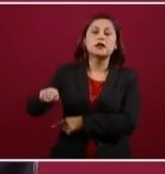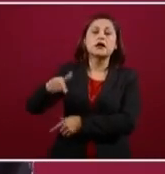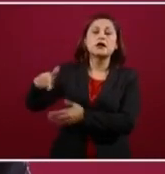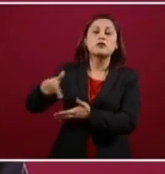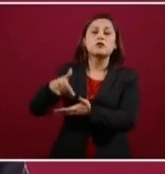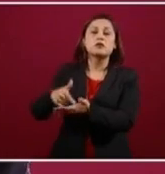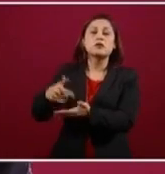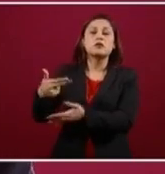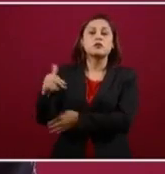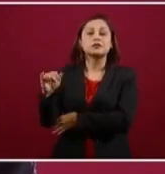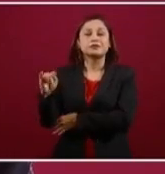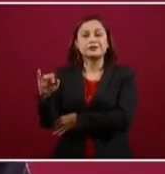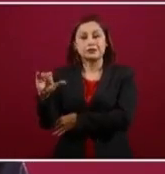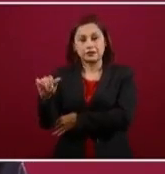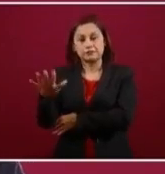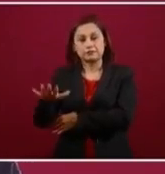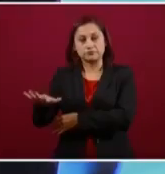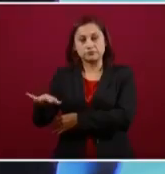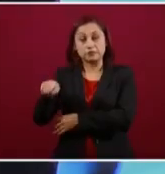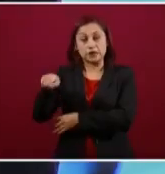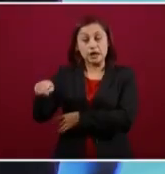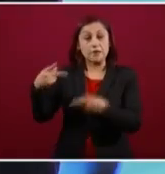vivía un campesino